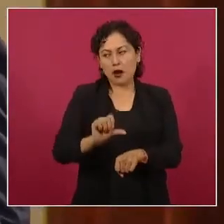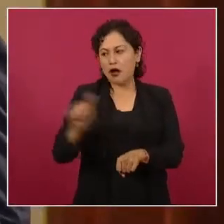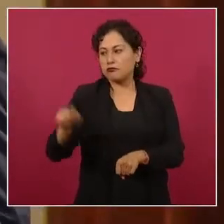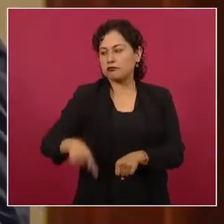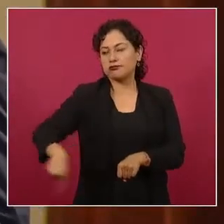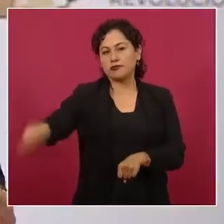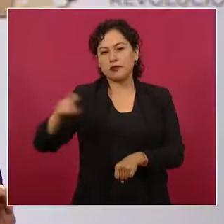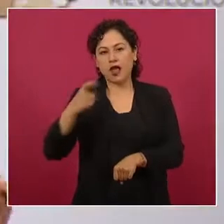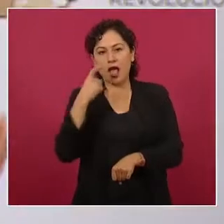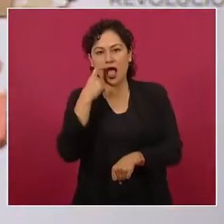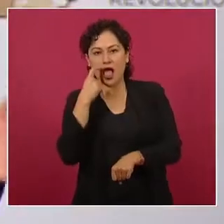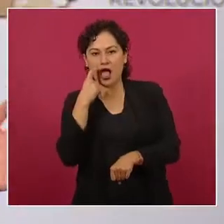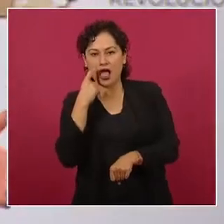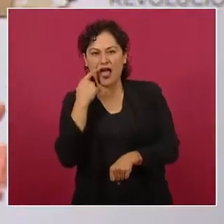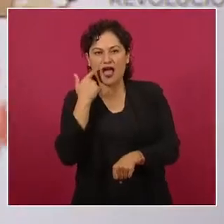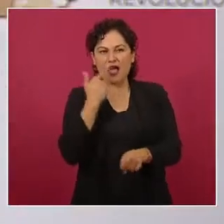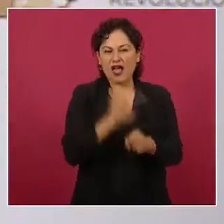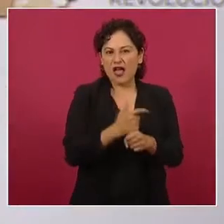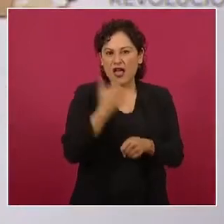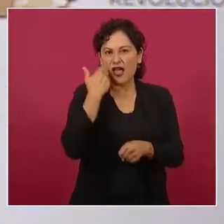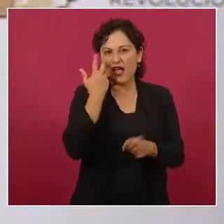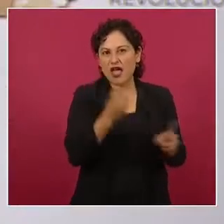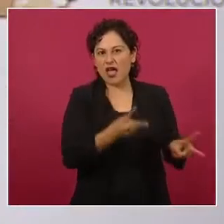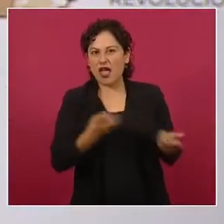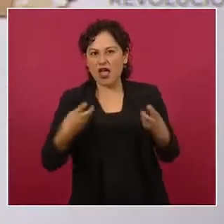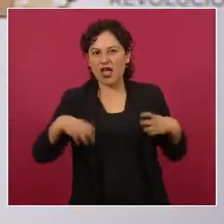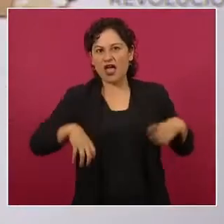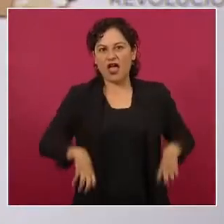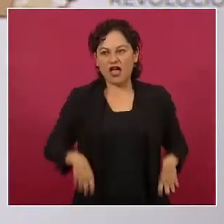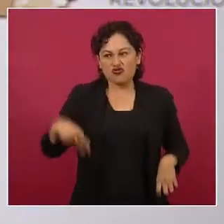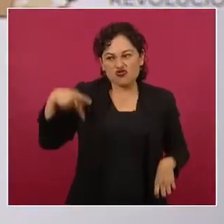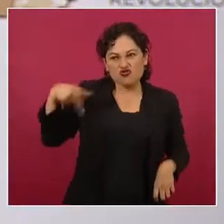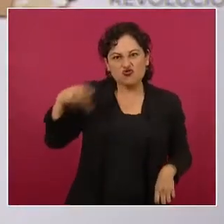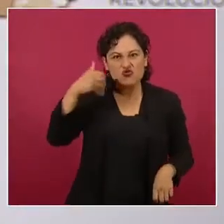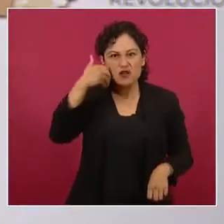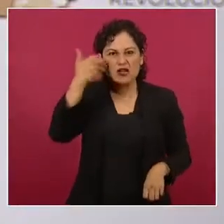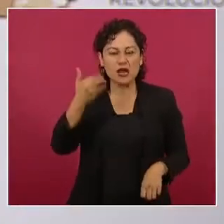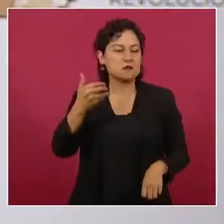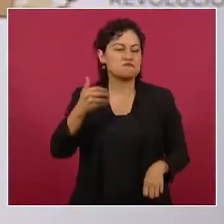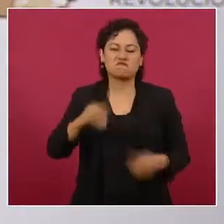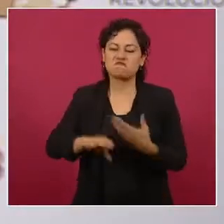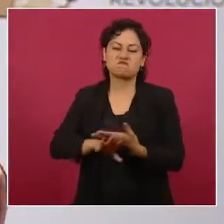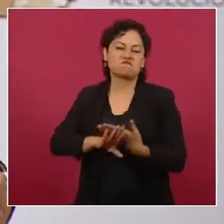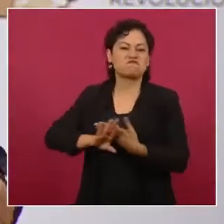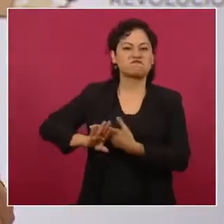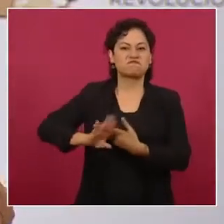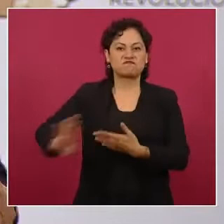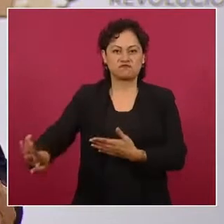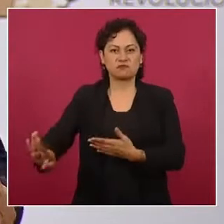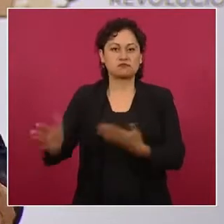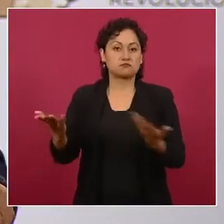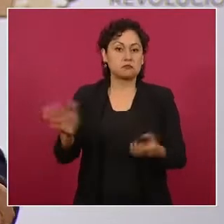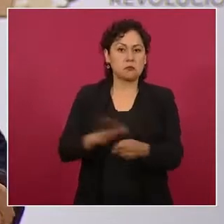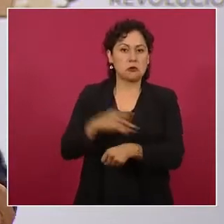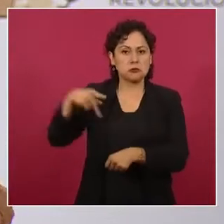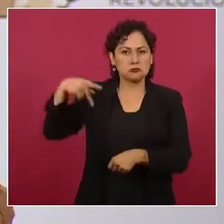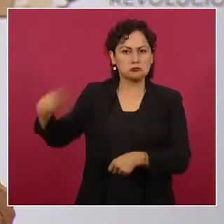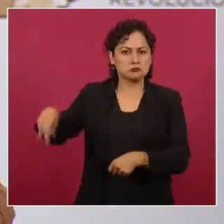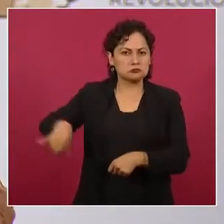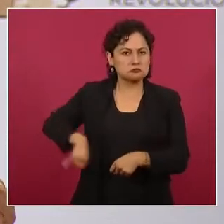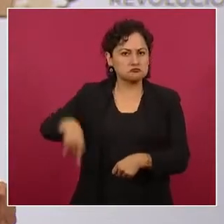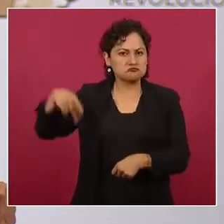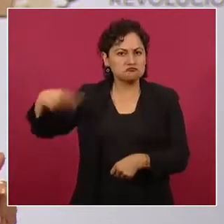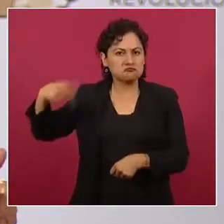presentes en aquellos que anteponen el interés personal, de grupo, de intereses económicos, de